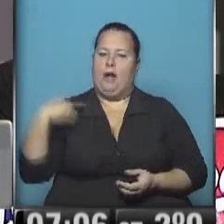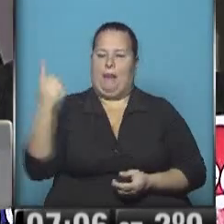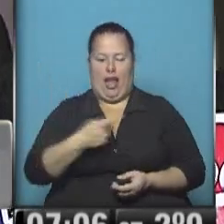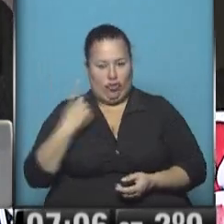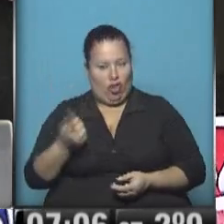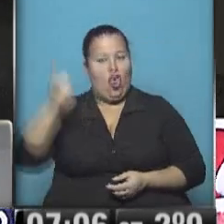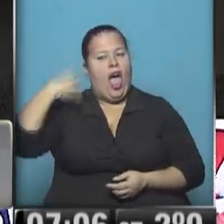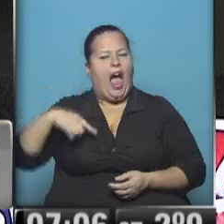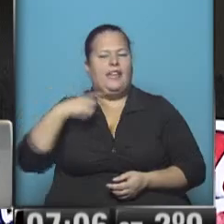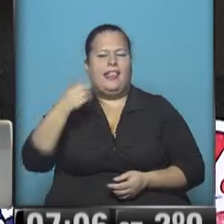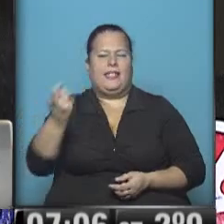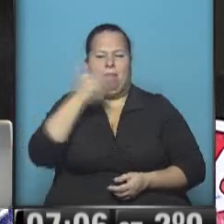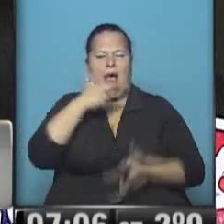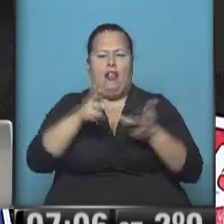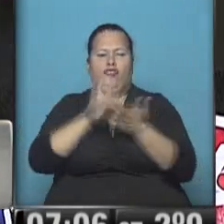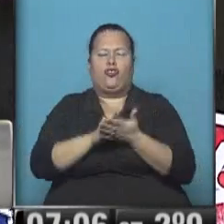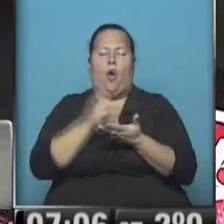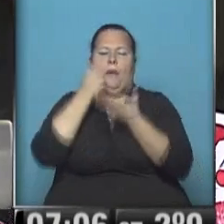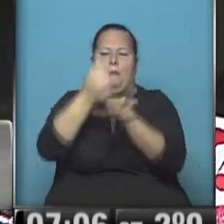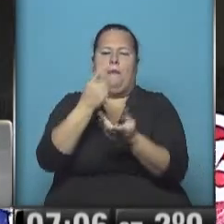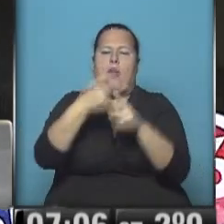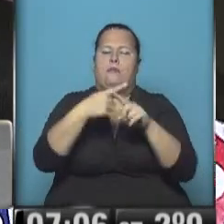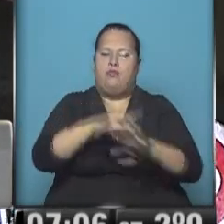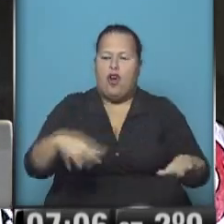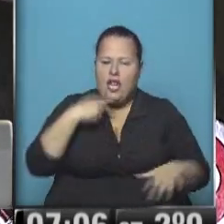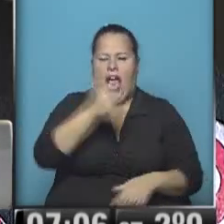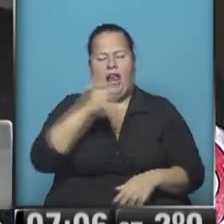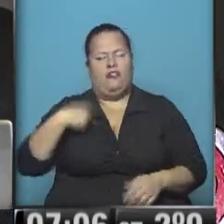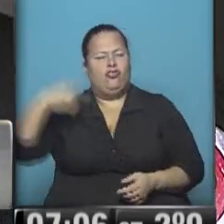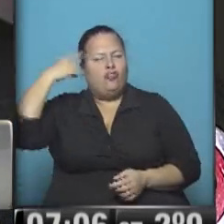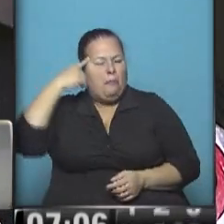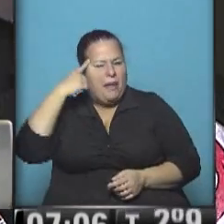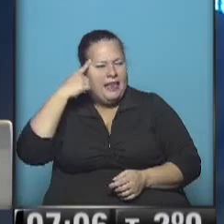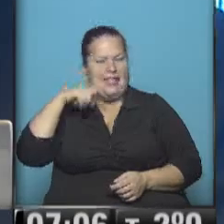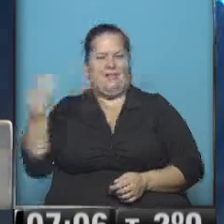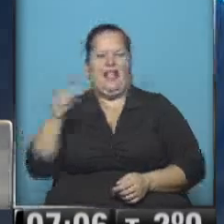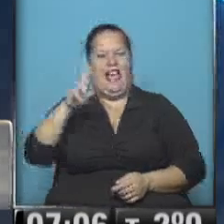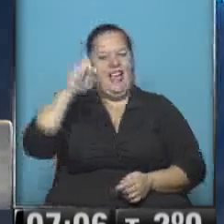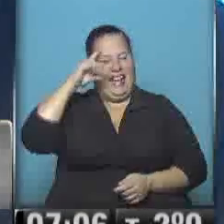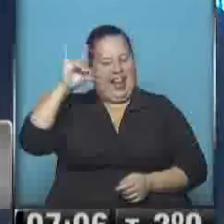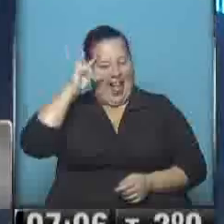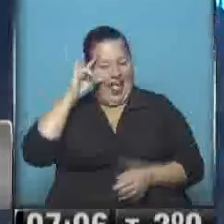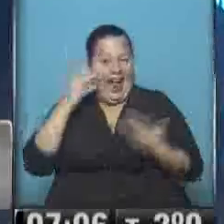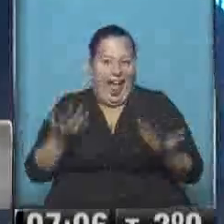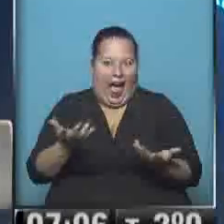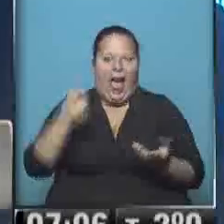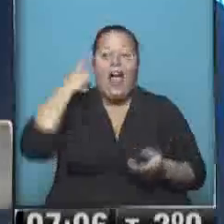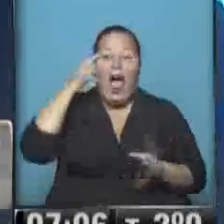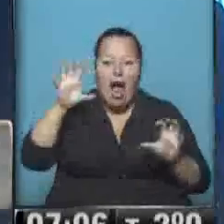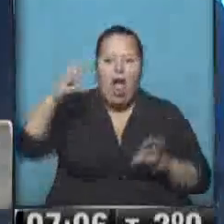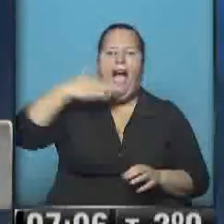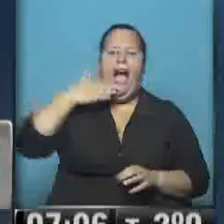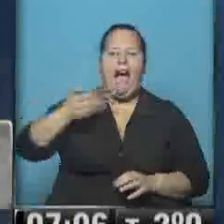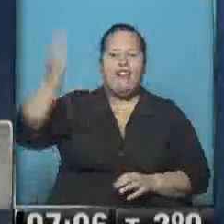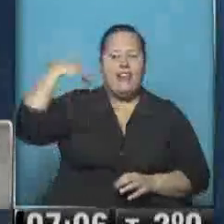Cuando ayer escuchaba a Macri hablar de la asignación universal y de aerolíneas, pensé que era Mariano Recalde. Claro, recordemos, en abril